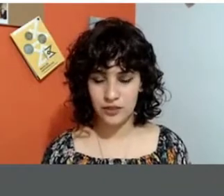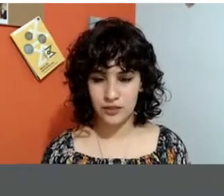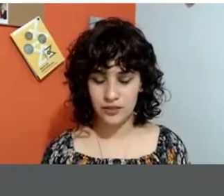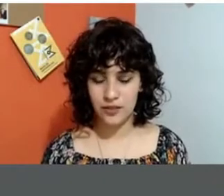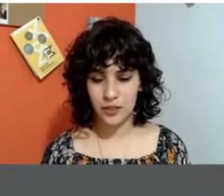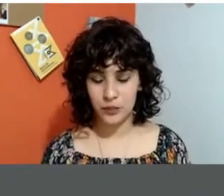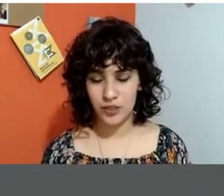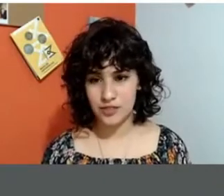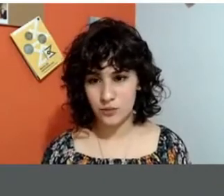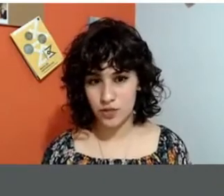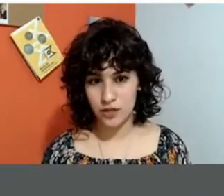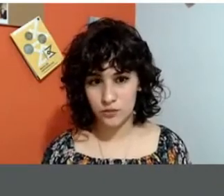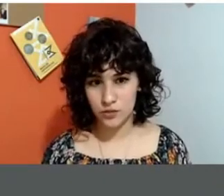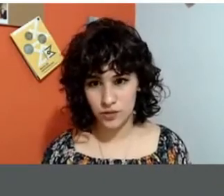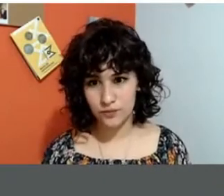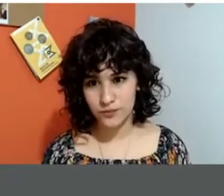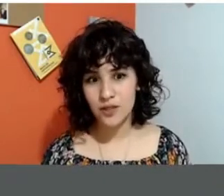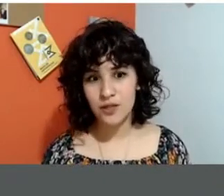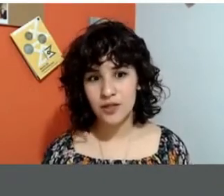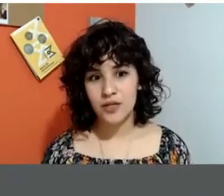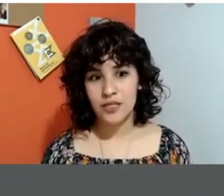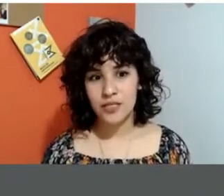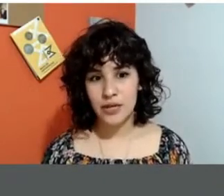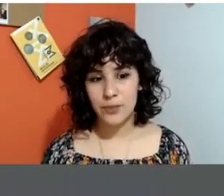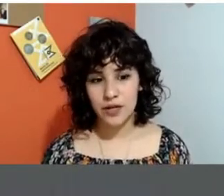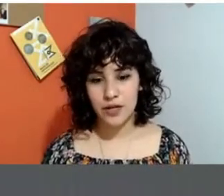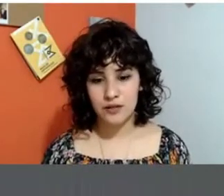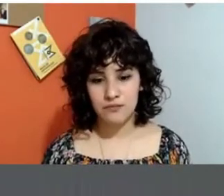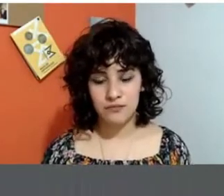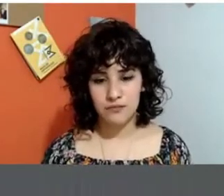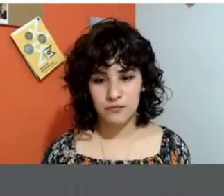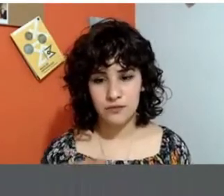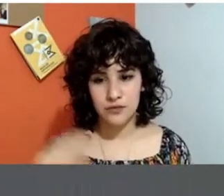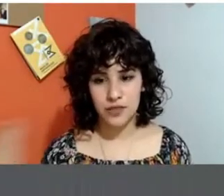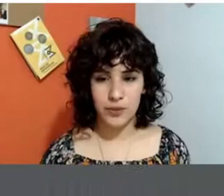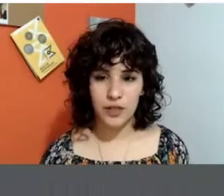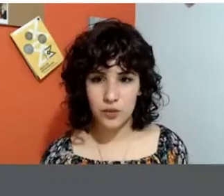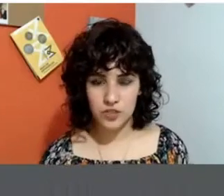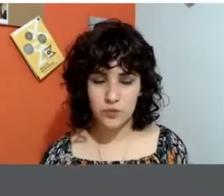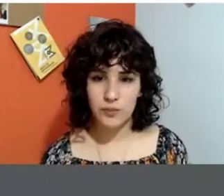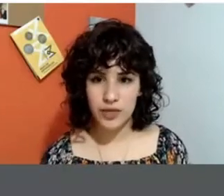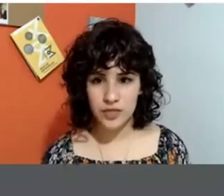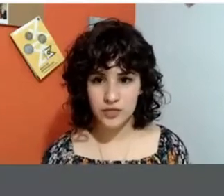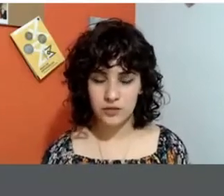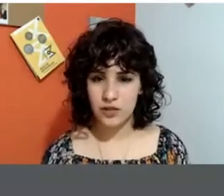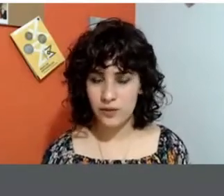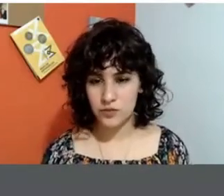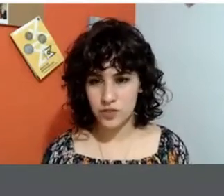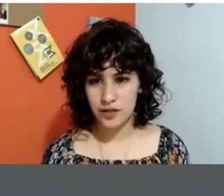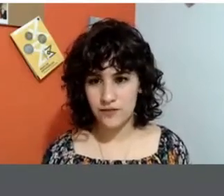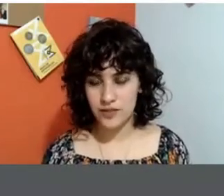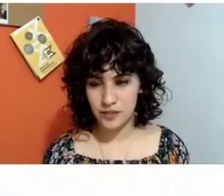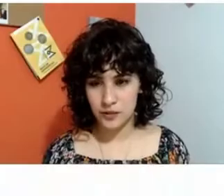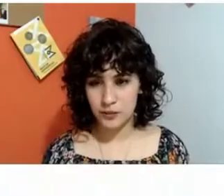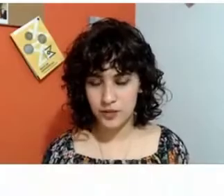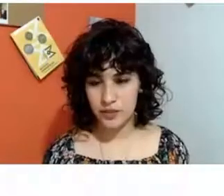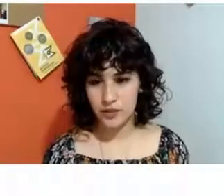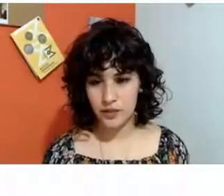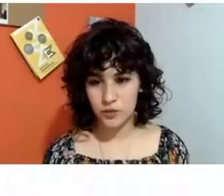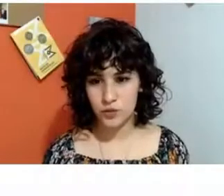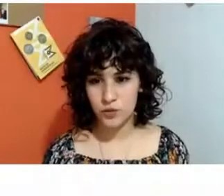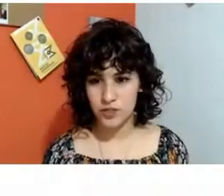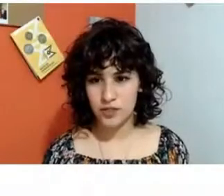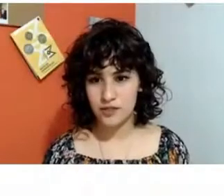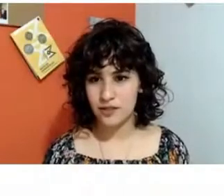metodología que utilizamos en el museo, ya para de repente el próximo mes les vamos a estar avisando también, ya